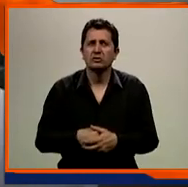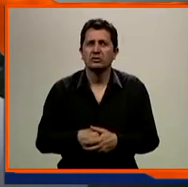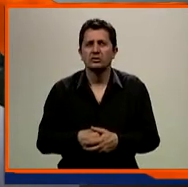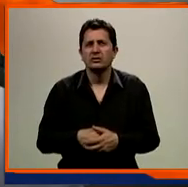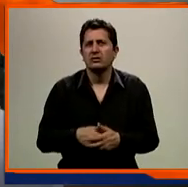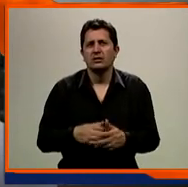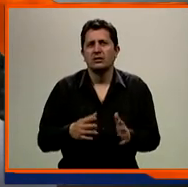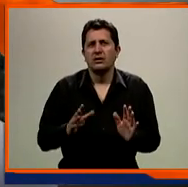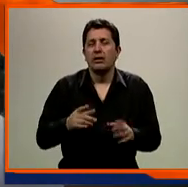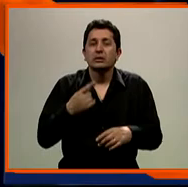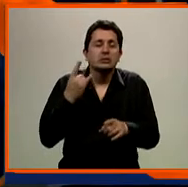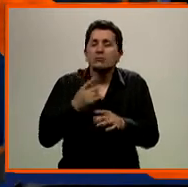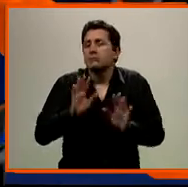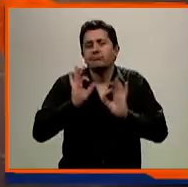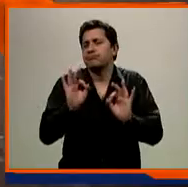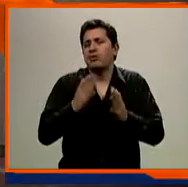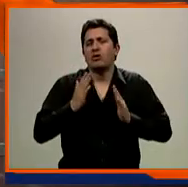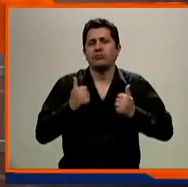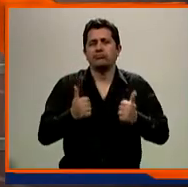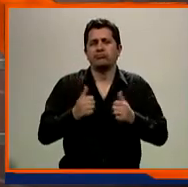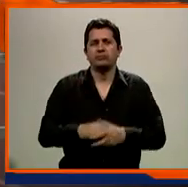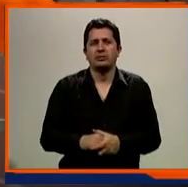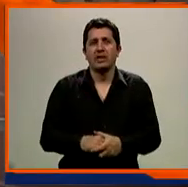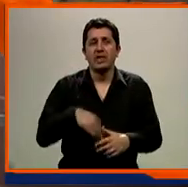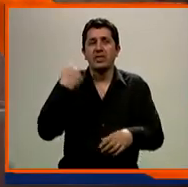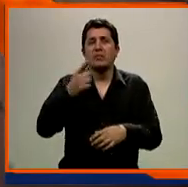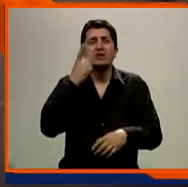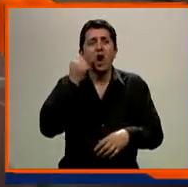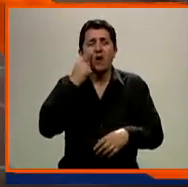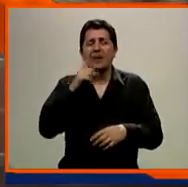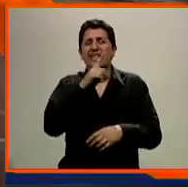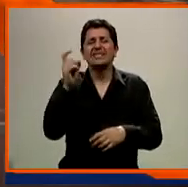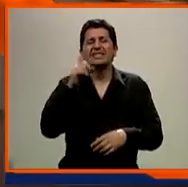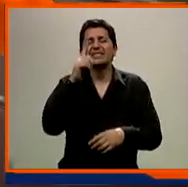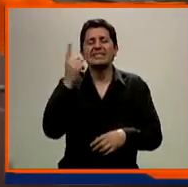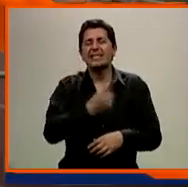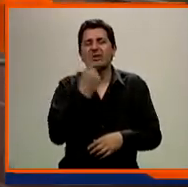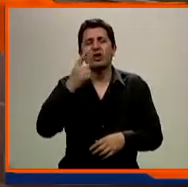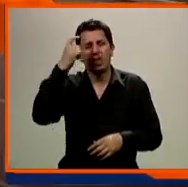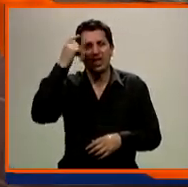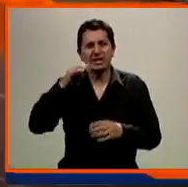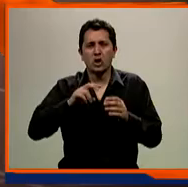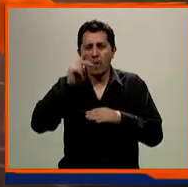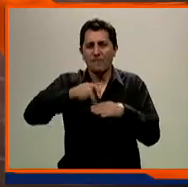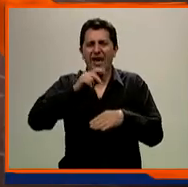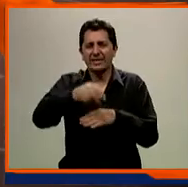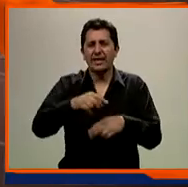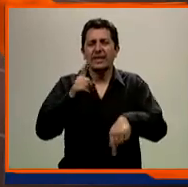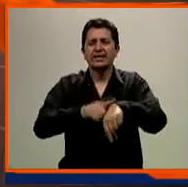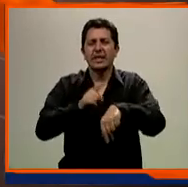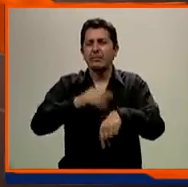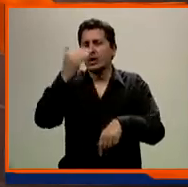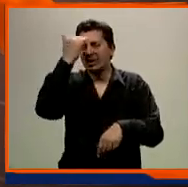qué sé yo, no se puede buscar mucho más. Por último, en los 110 metros con vallas masculinos, el ganador, luego de 15 segundos,